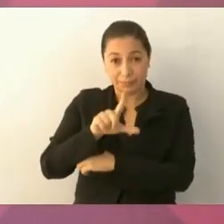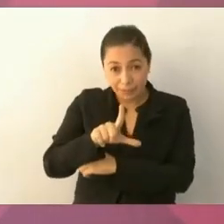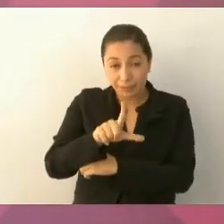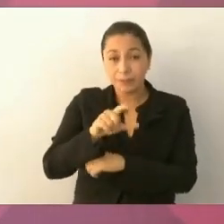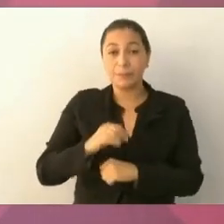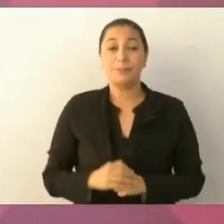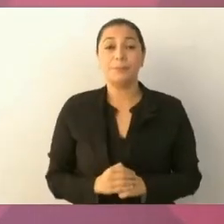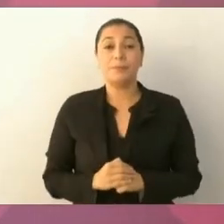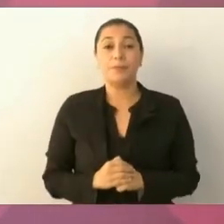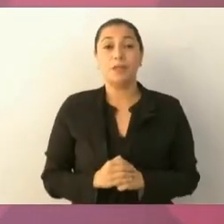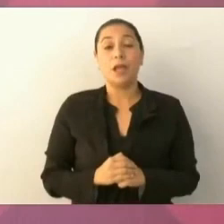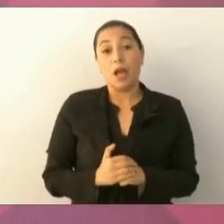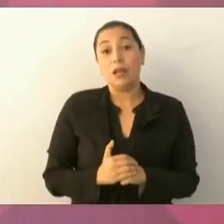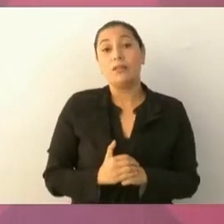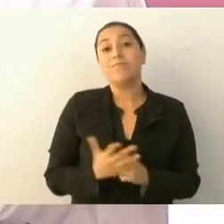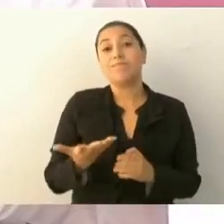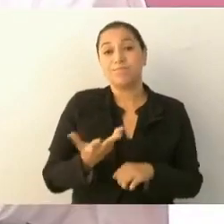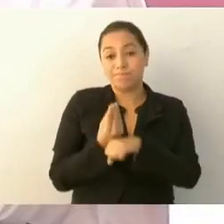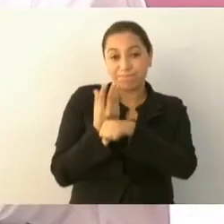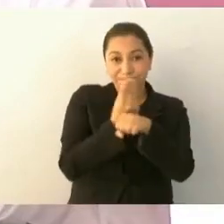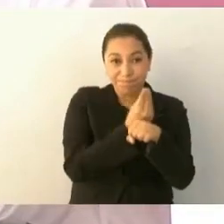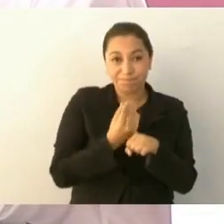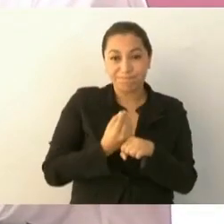a los mecánicos,